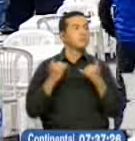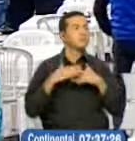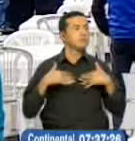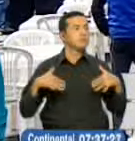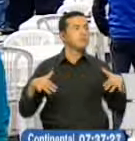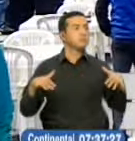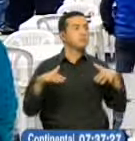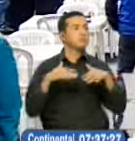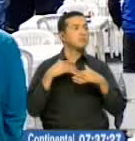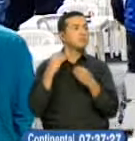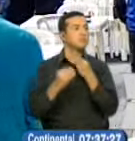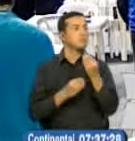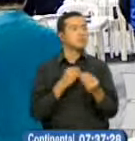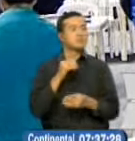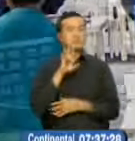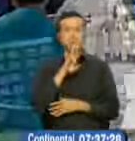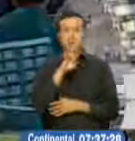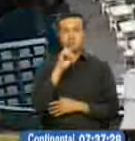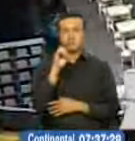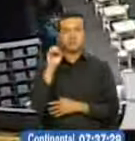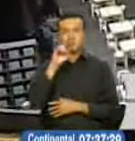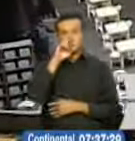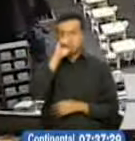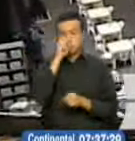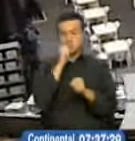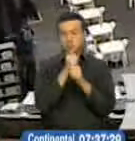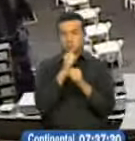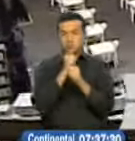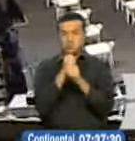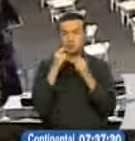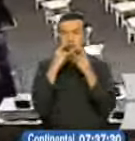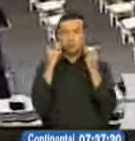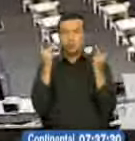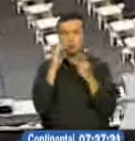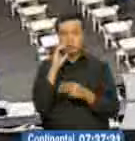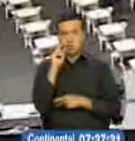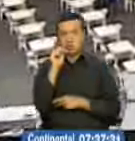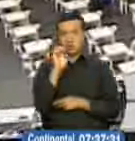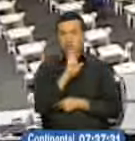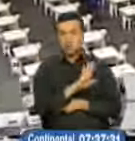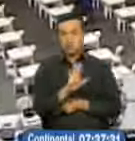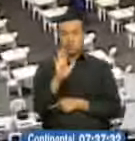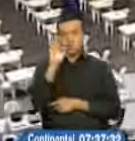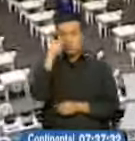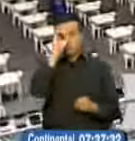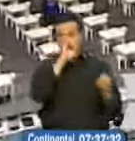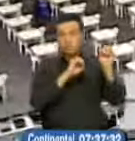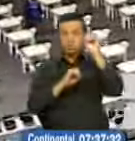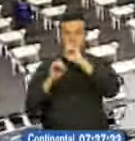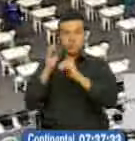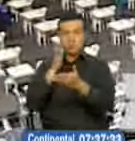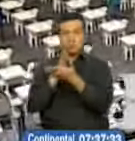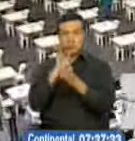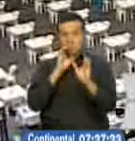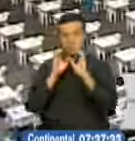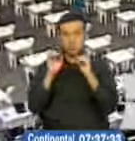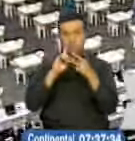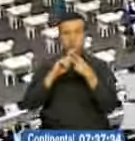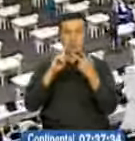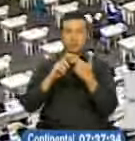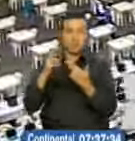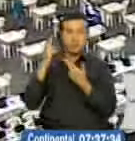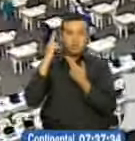en este Coliseo General Rumiñahui, 700 funcionarios del Consejo Nacional Electoral estarán bajo la observación también de los medios de comunicación, la fuerza